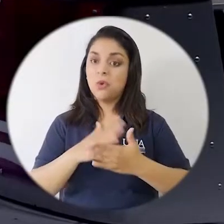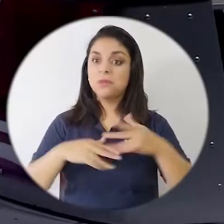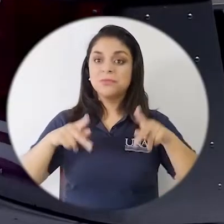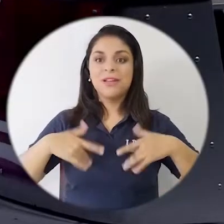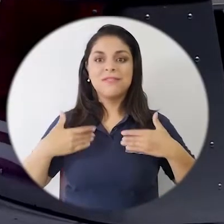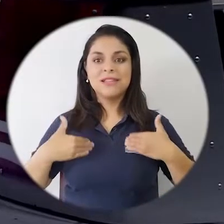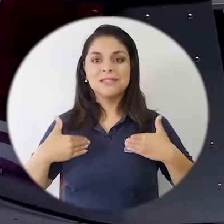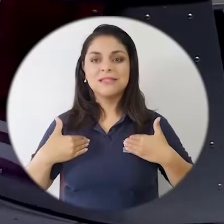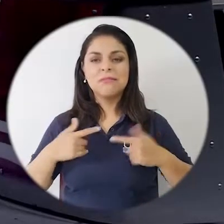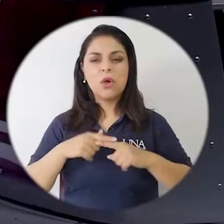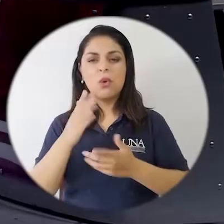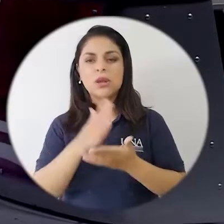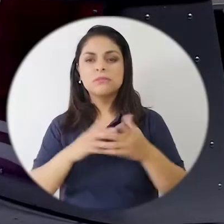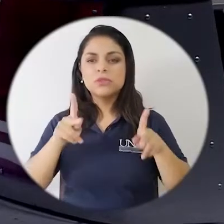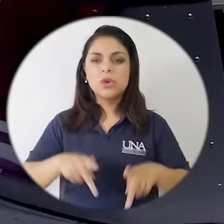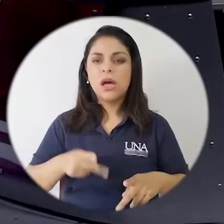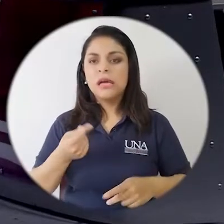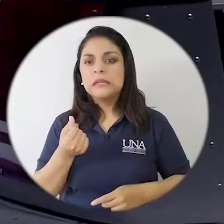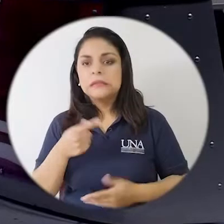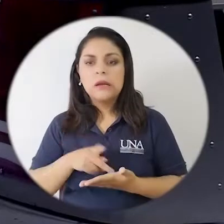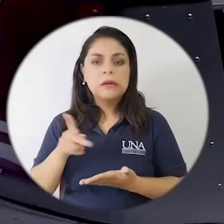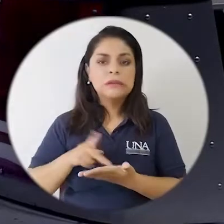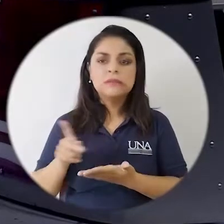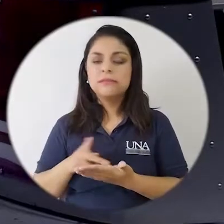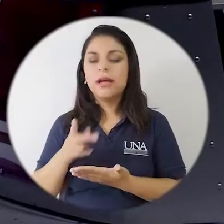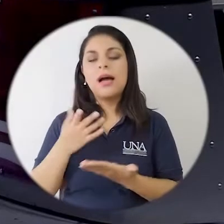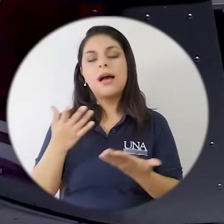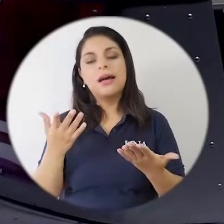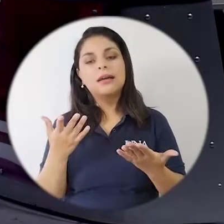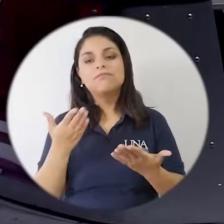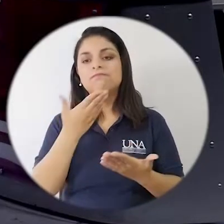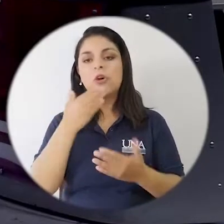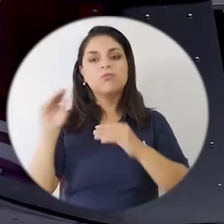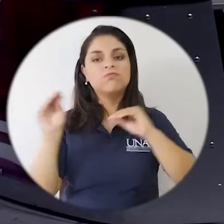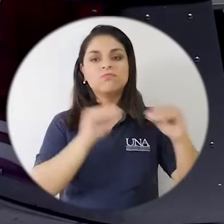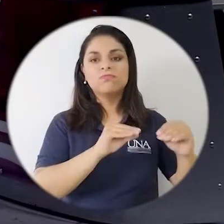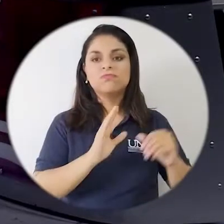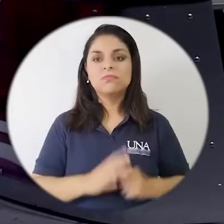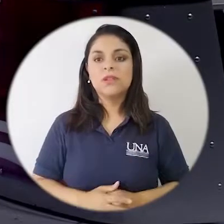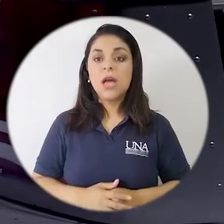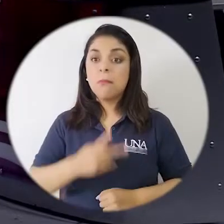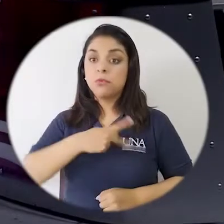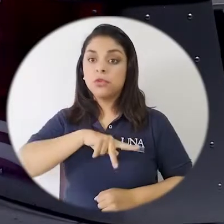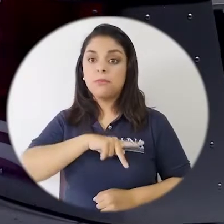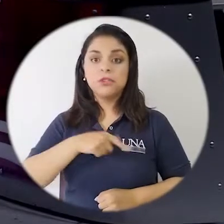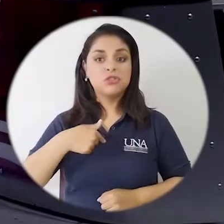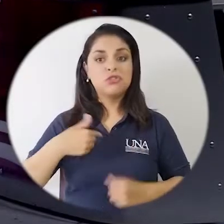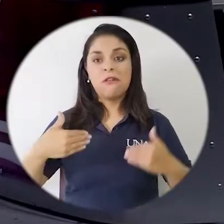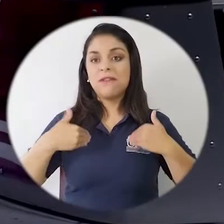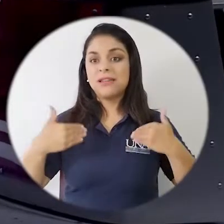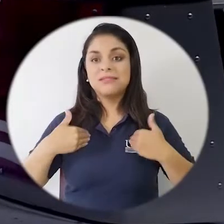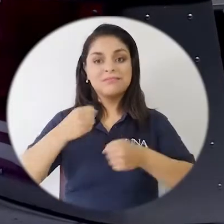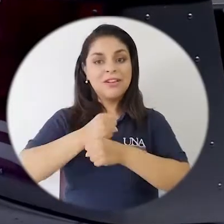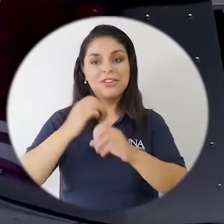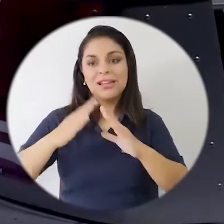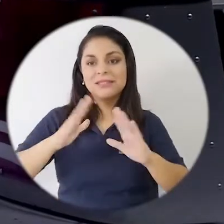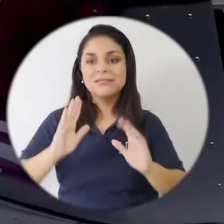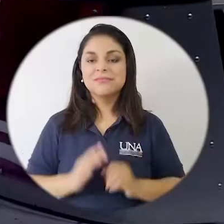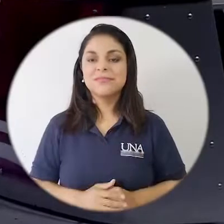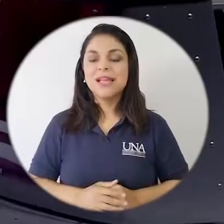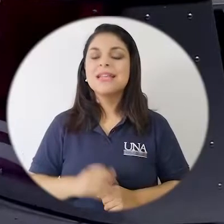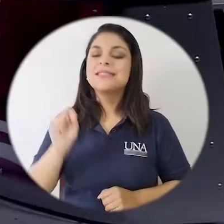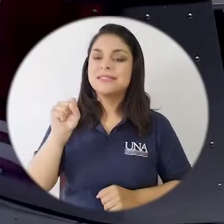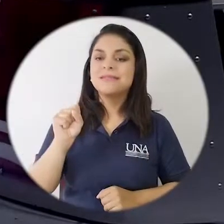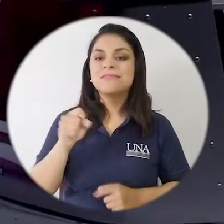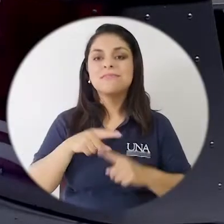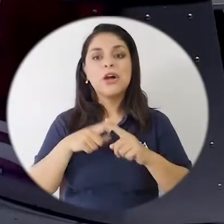teletrabajando, pero a la gente que le golpea el bolsillo, ahí sí la cosa es diferente. sí. Personalmente yo estoy muy feliz de trabajando. Exacto, pero es que hay gente que de